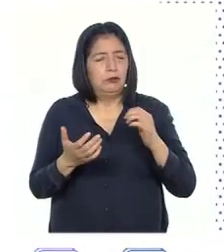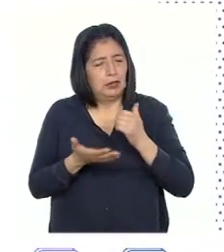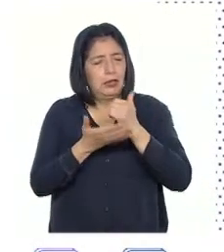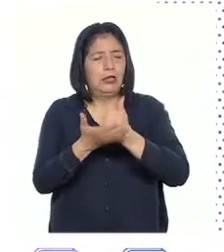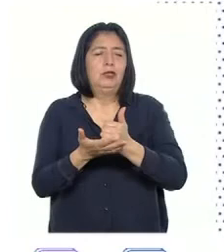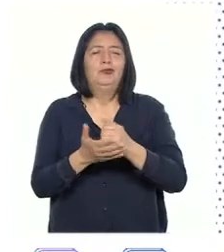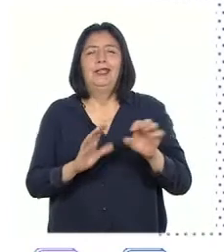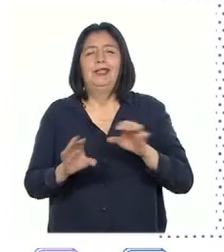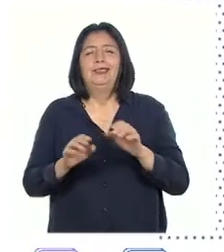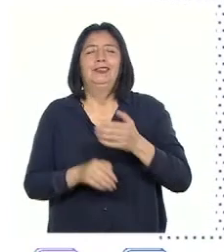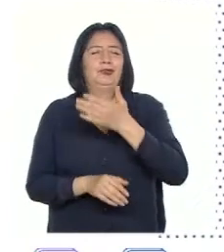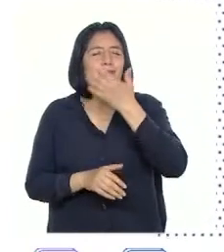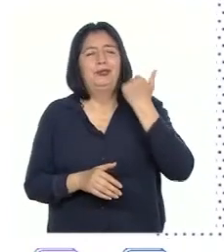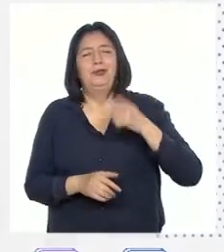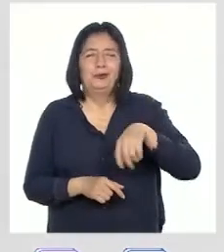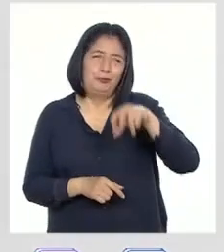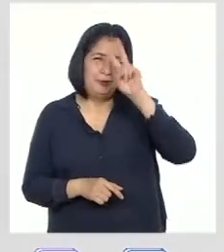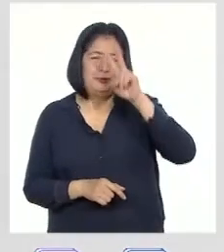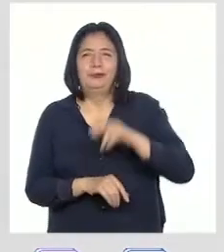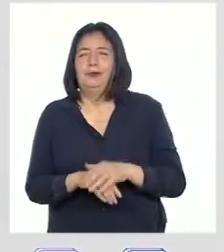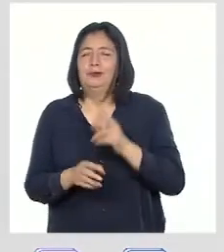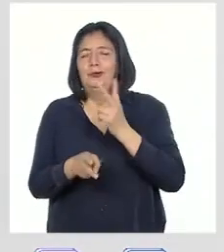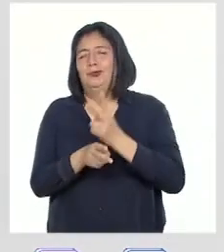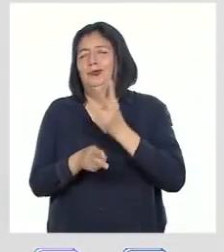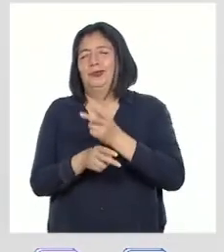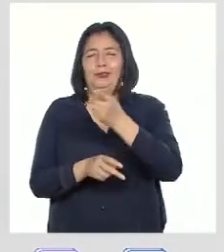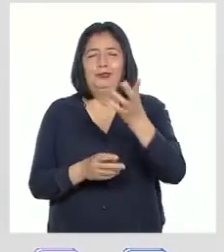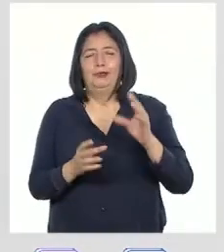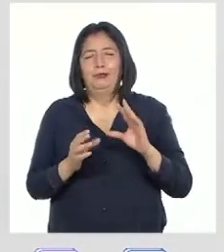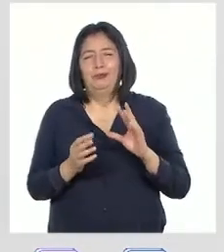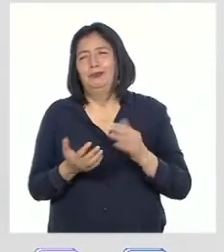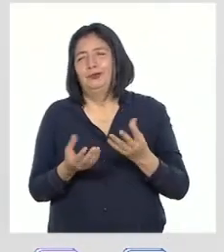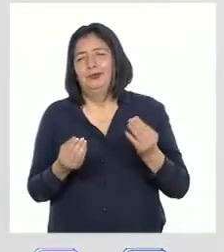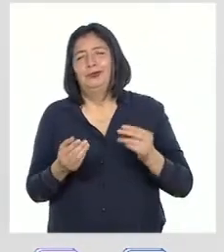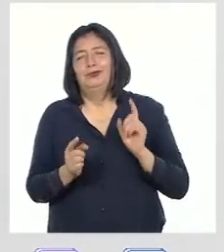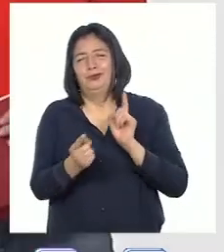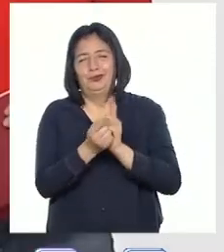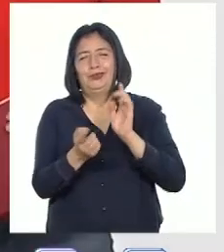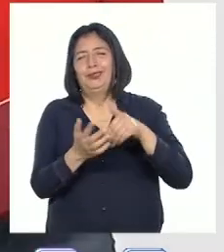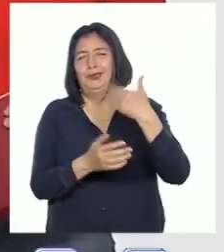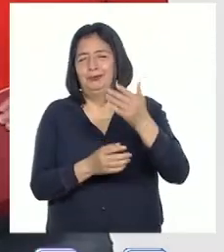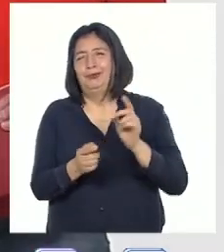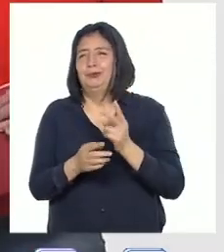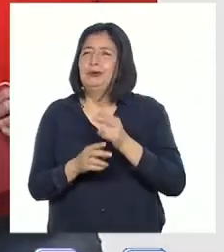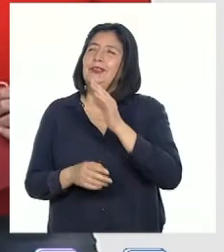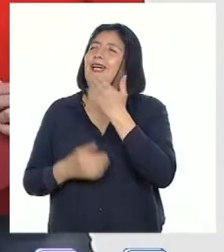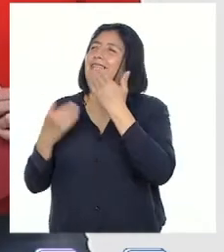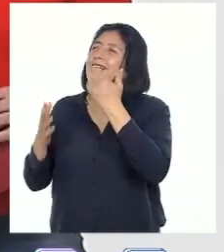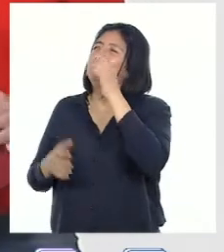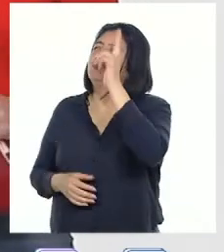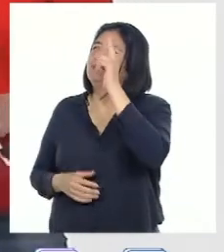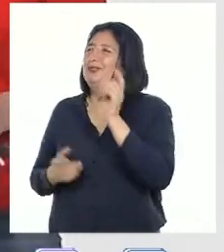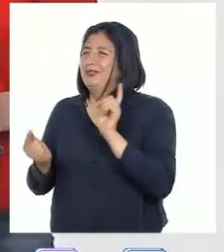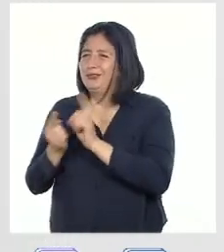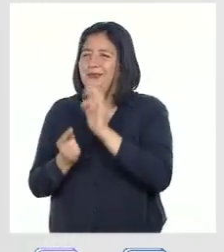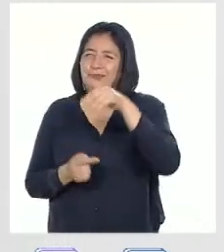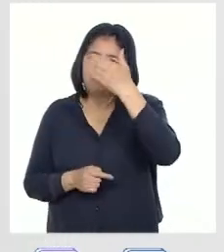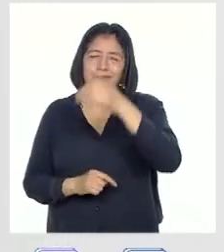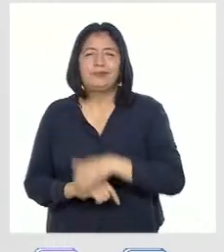ayuda a construir un mejor Perú. Cuídense mucho. Nos vemos pronto. Muchas gracias, profesora. Hasta